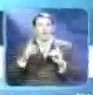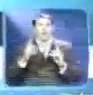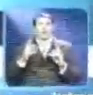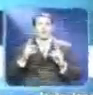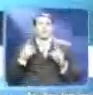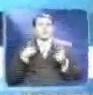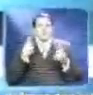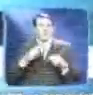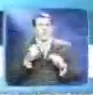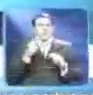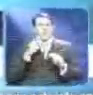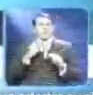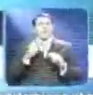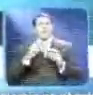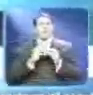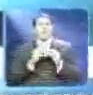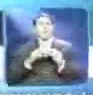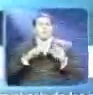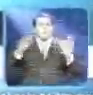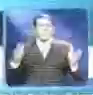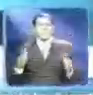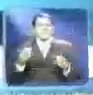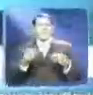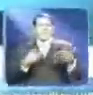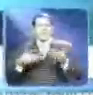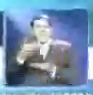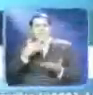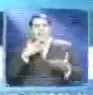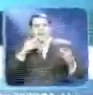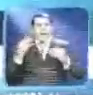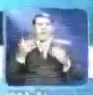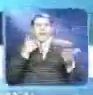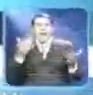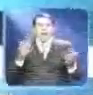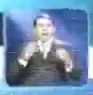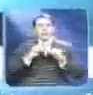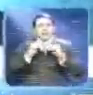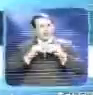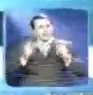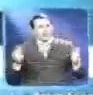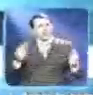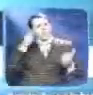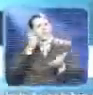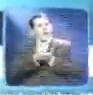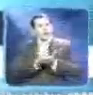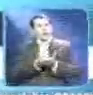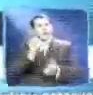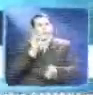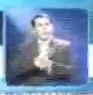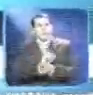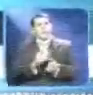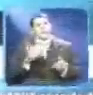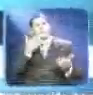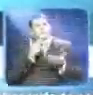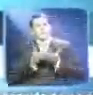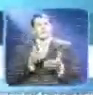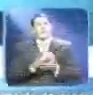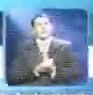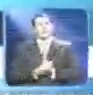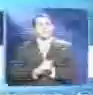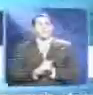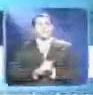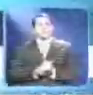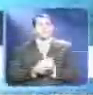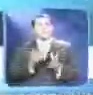promoviendo el diálogo y procurando que esa mesa de negociación se dé en las próximas horas, la exigencia es